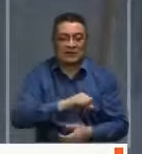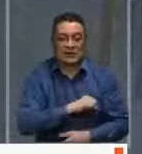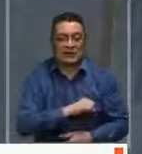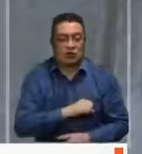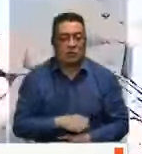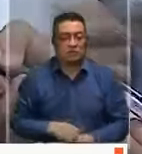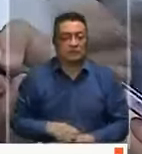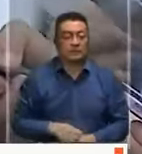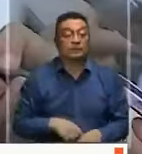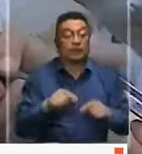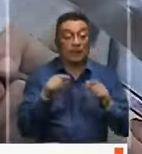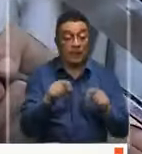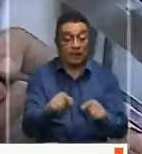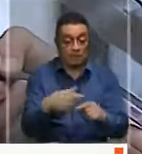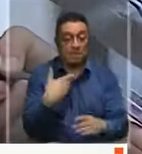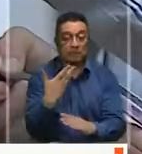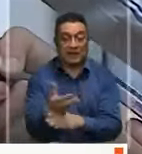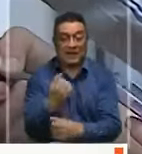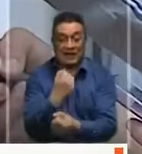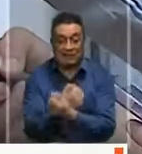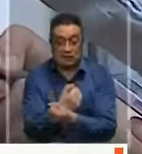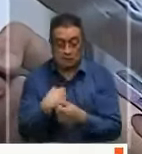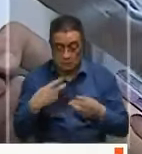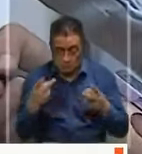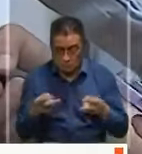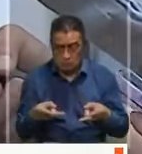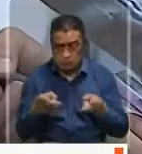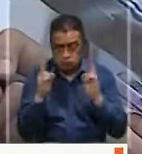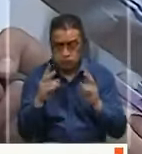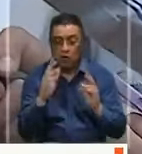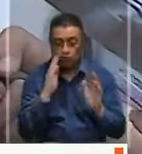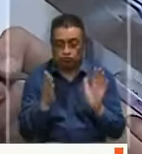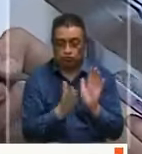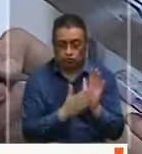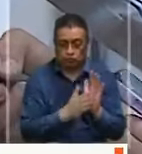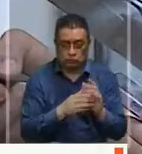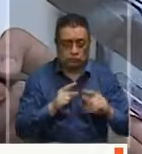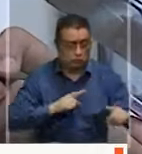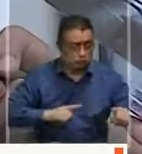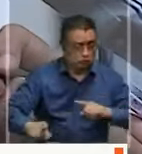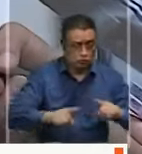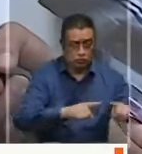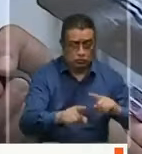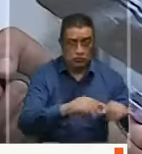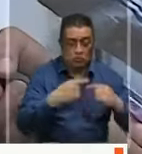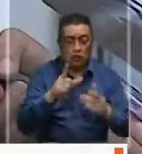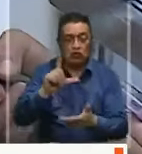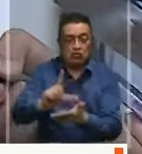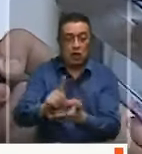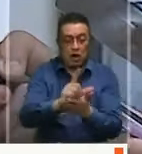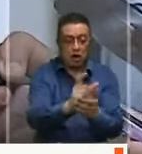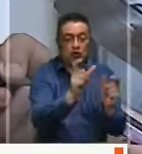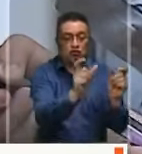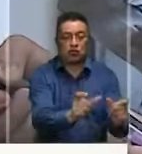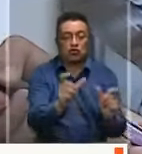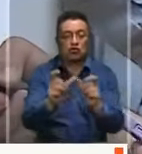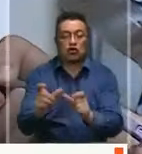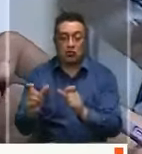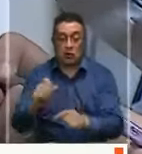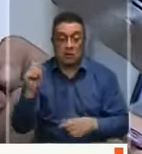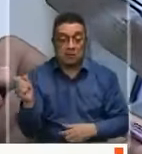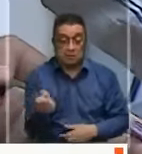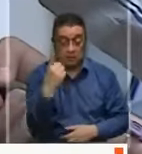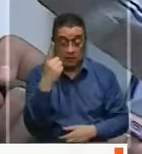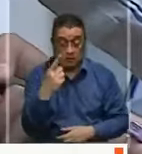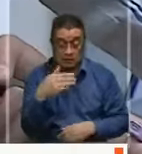a Carabineros desde ya tener disponible las capacidades operativas para colocar puntos de control. Hemos llegado en principio en una